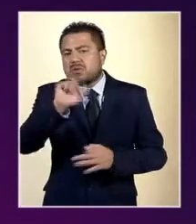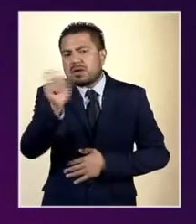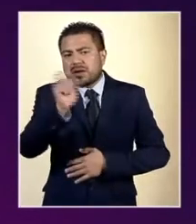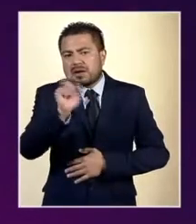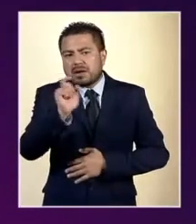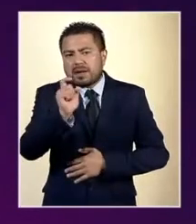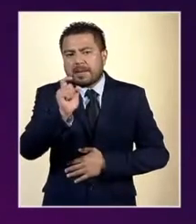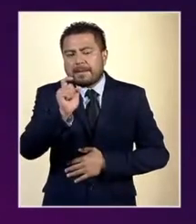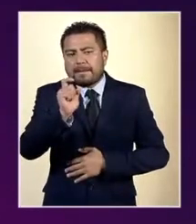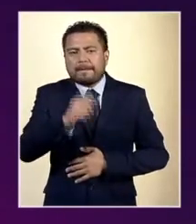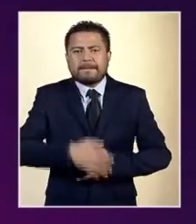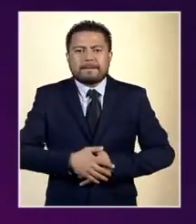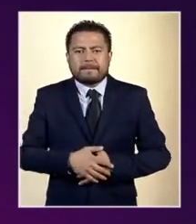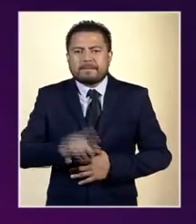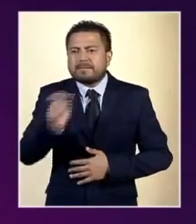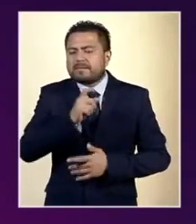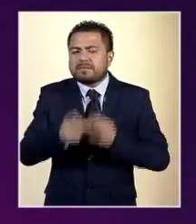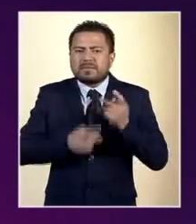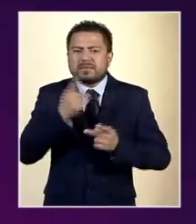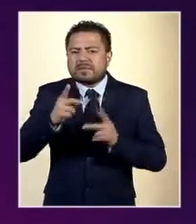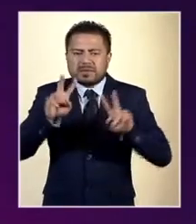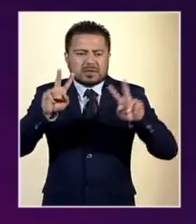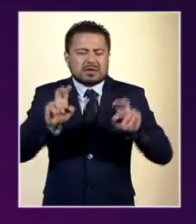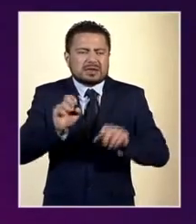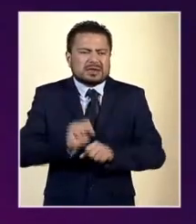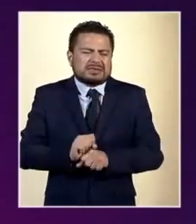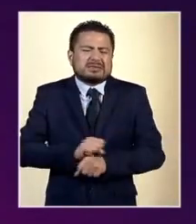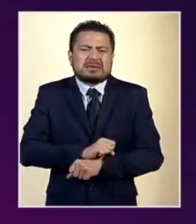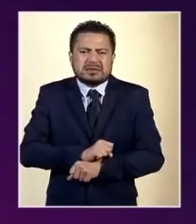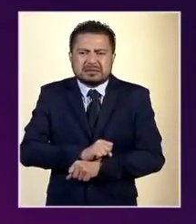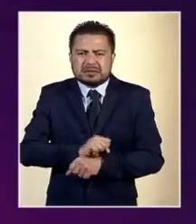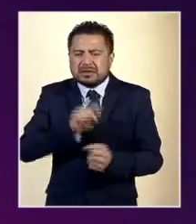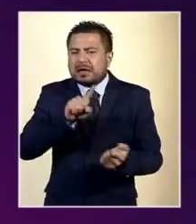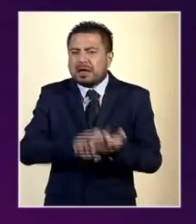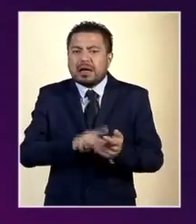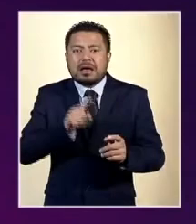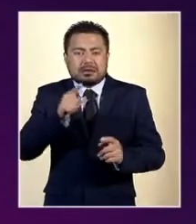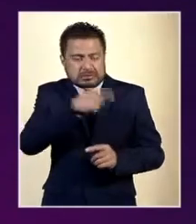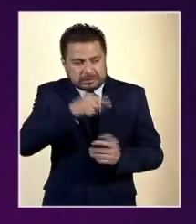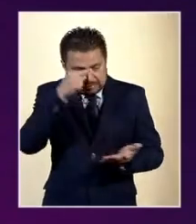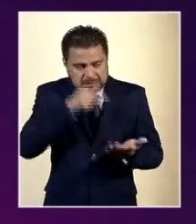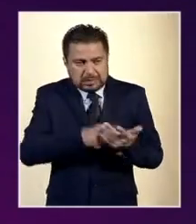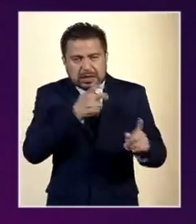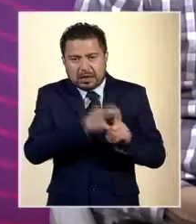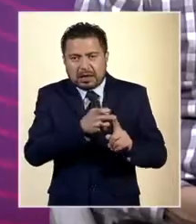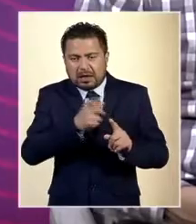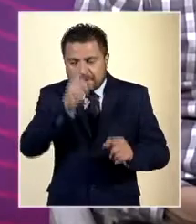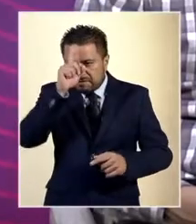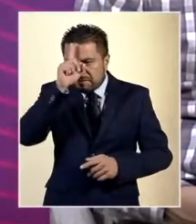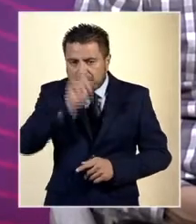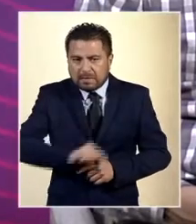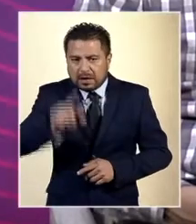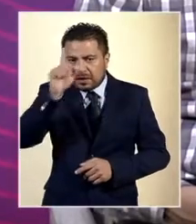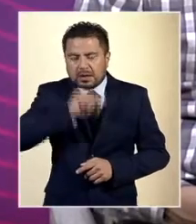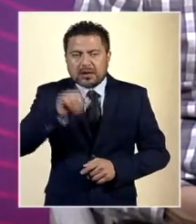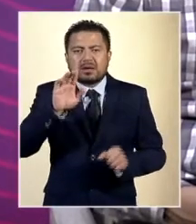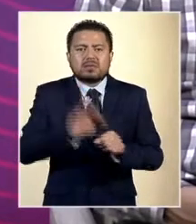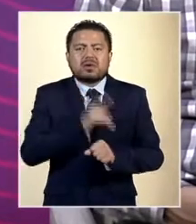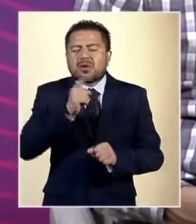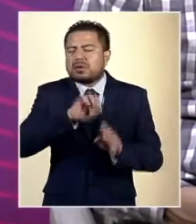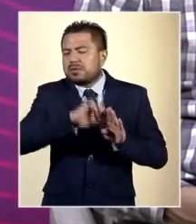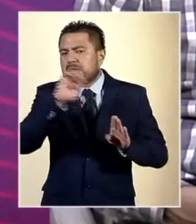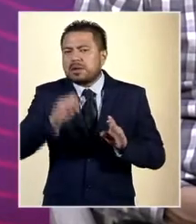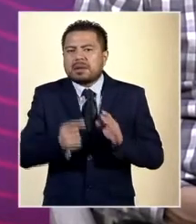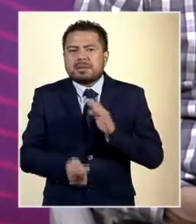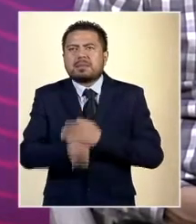cuando hablamos, por ejemplo, de temas de sensibilización, pues creo que es ahí donde hay un gran fallo. Porque, por ejemplo,